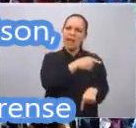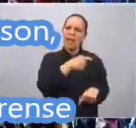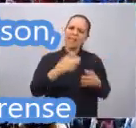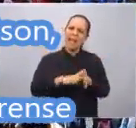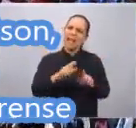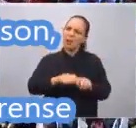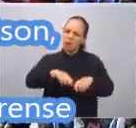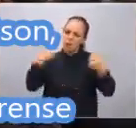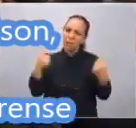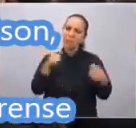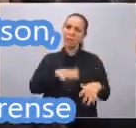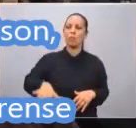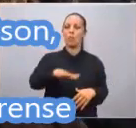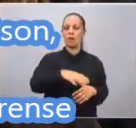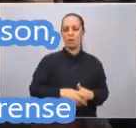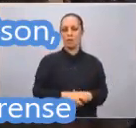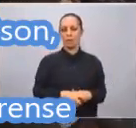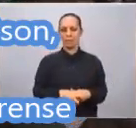al pueblo.